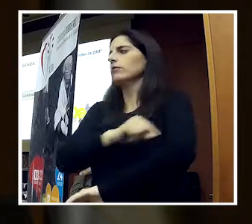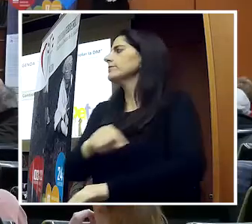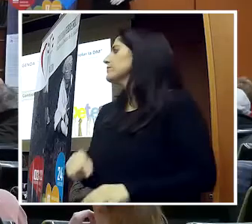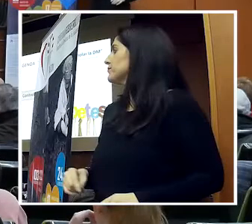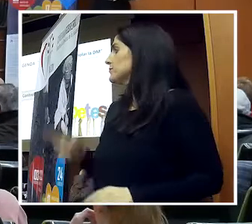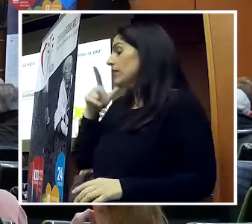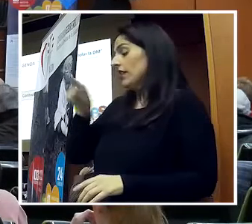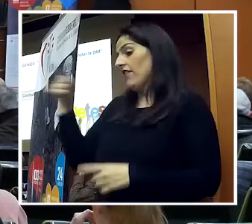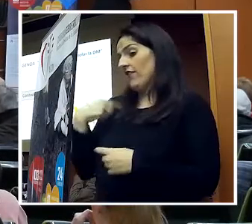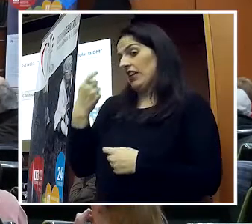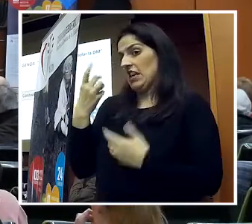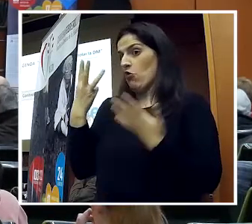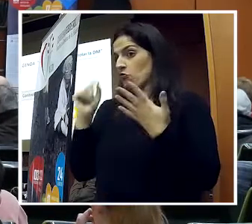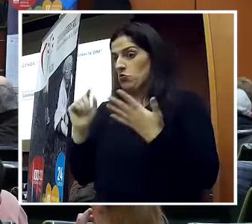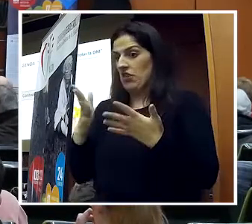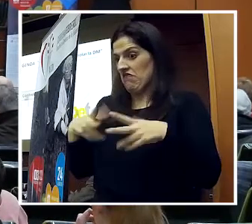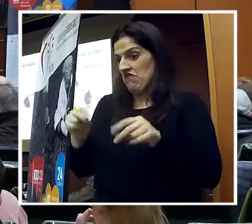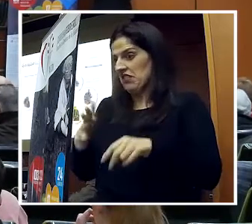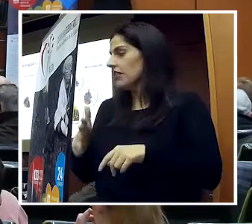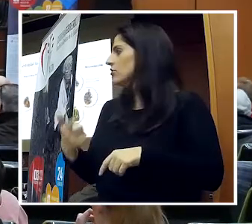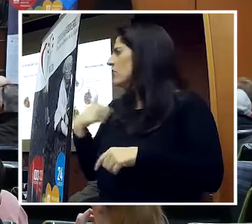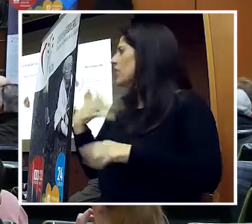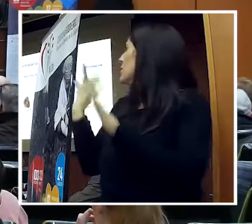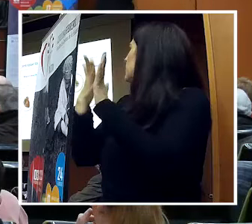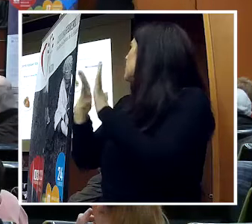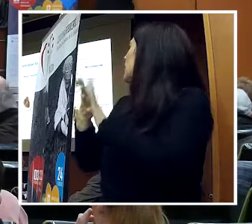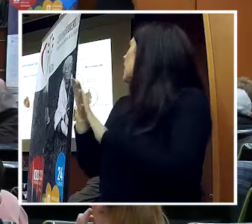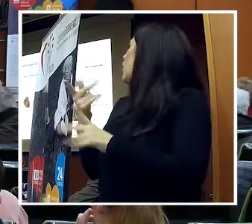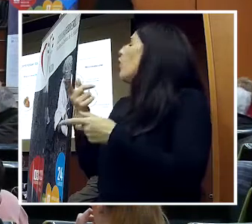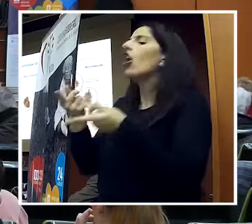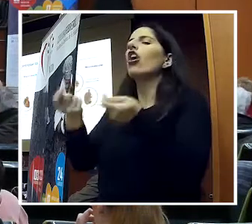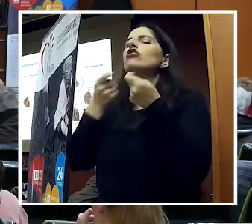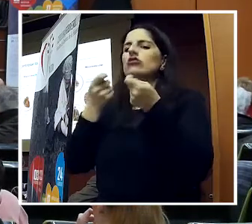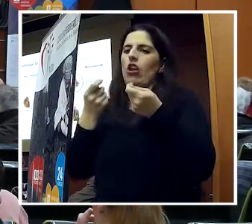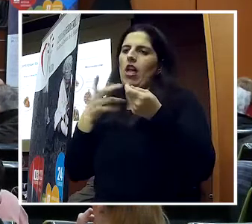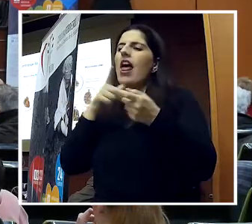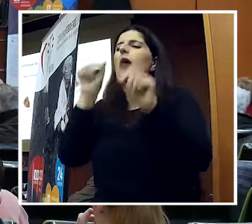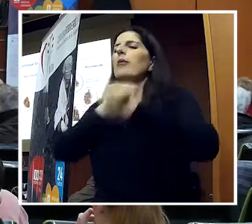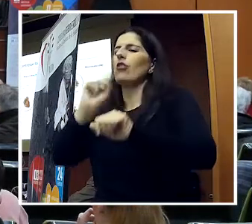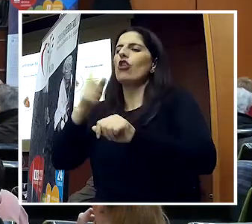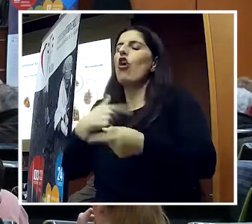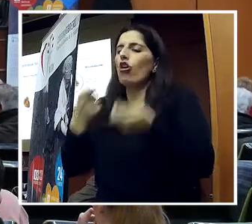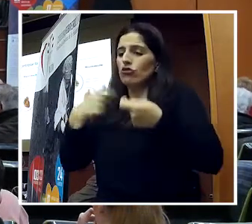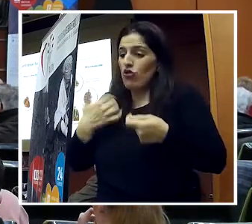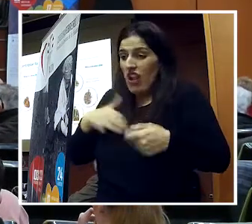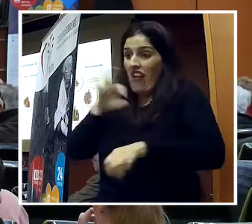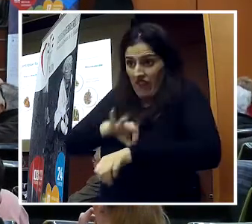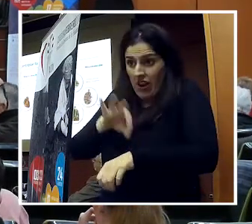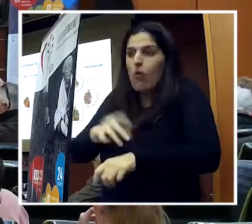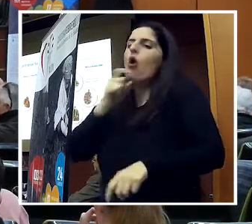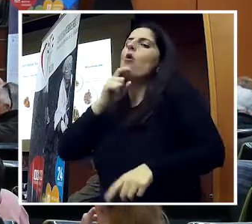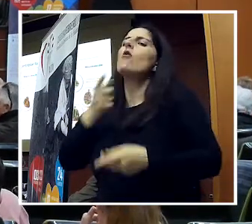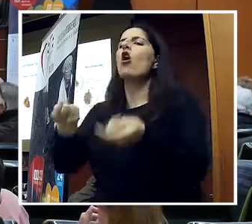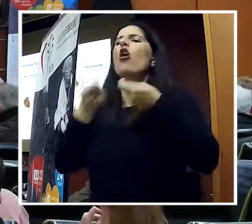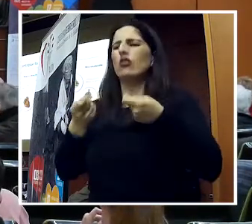con permiso de los moderadores, hablaré de controlar la diabetes. Si por algo, desde luego, hay que controlar la diabetes, es porque si